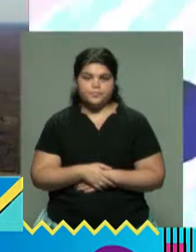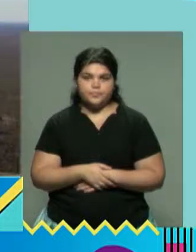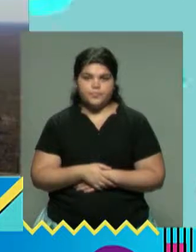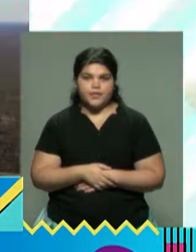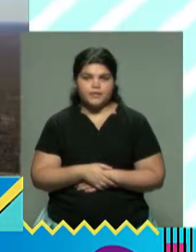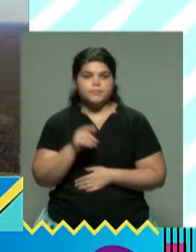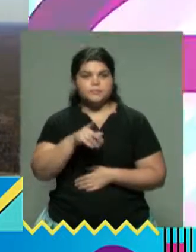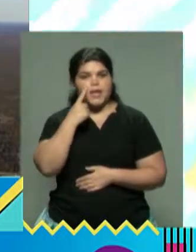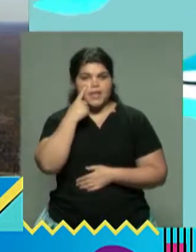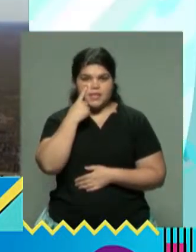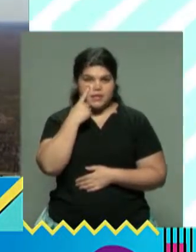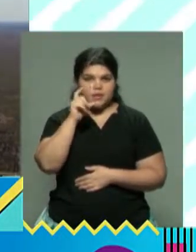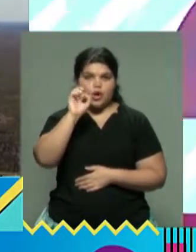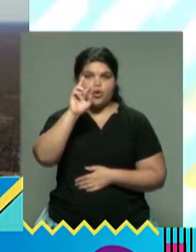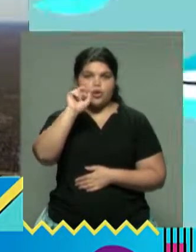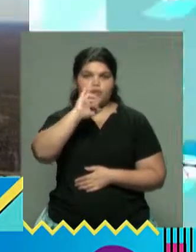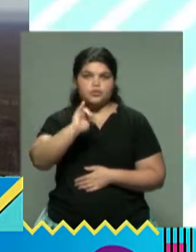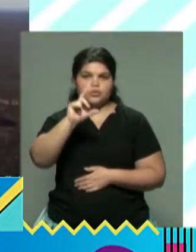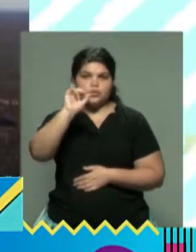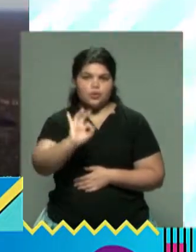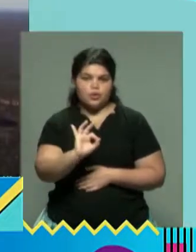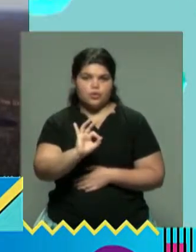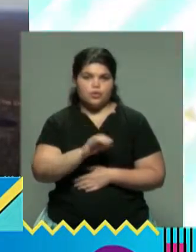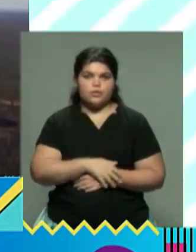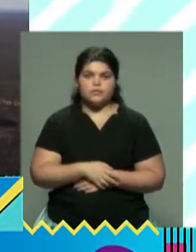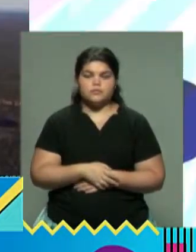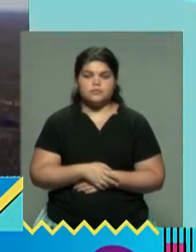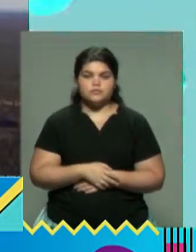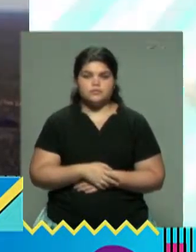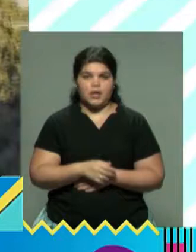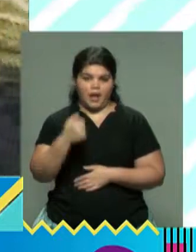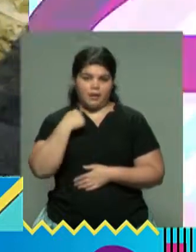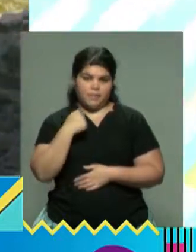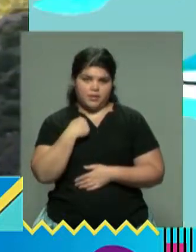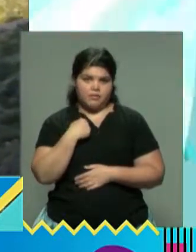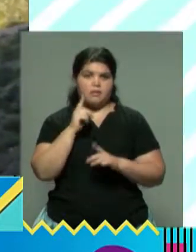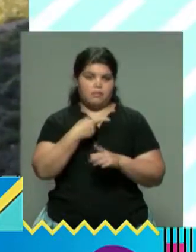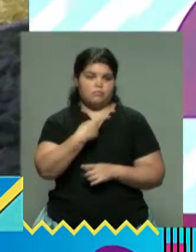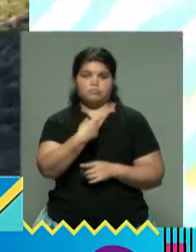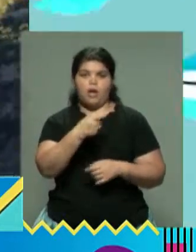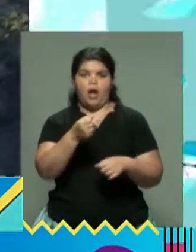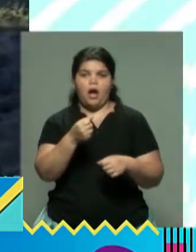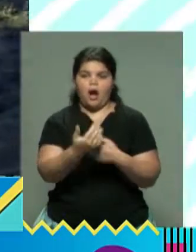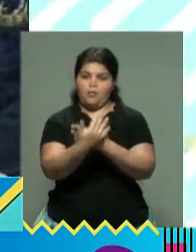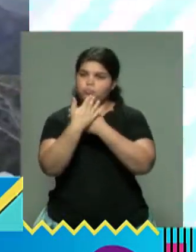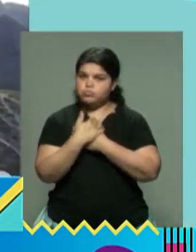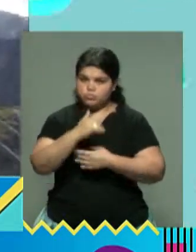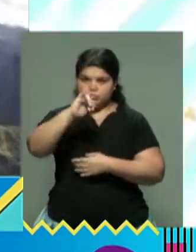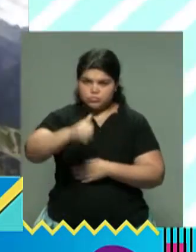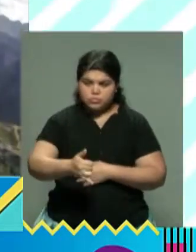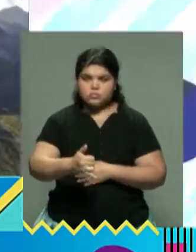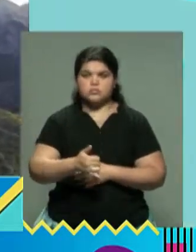del intendente Daniel Orozco, que a nosotros nos permite el apoyo y nos